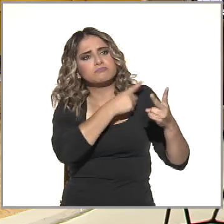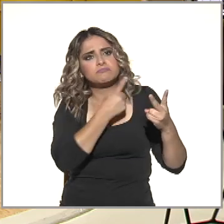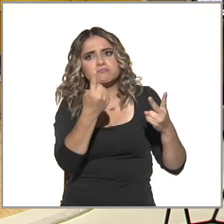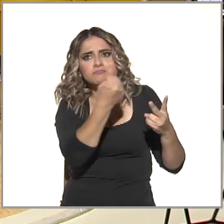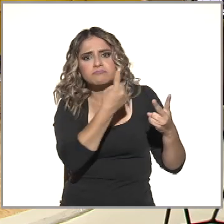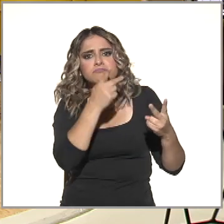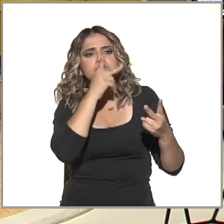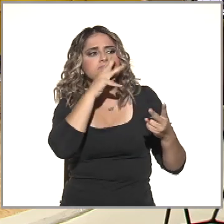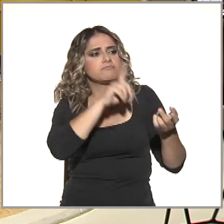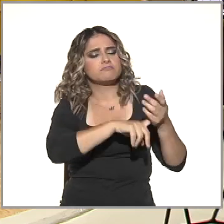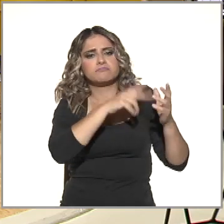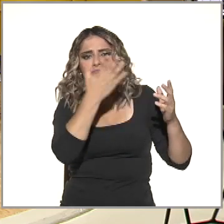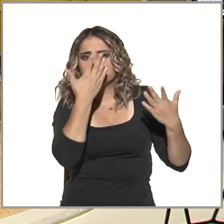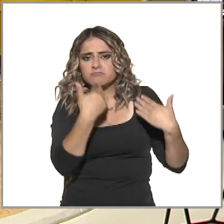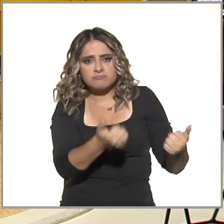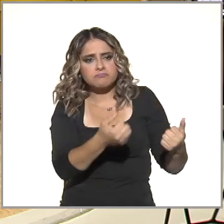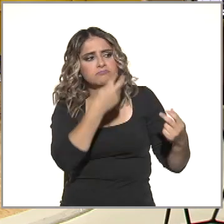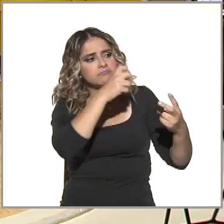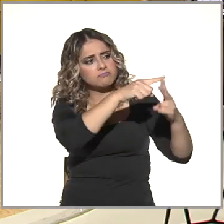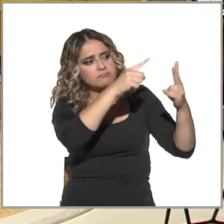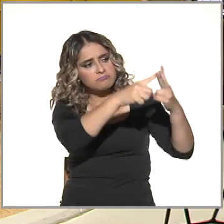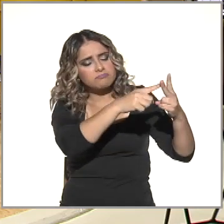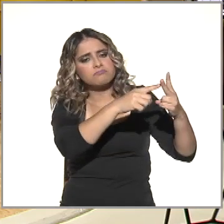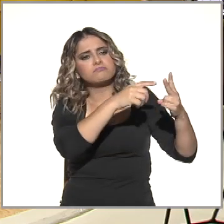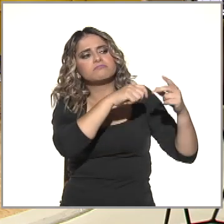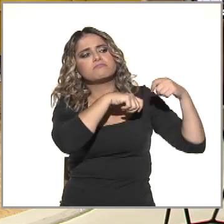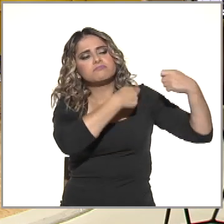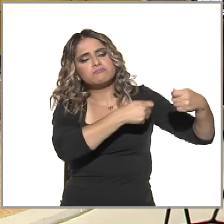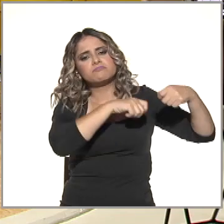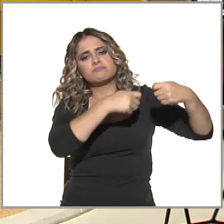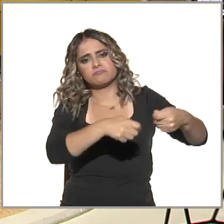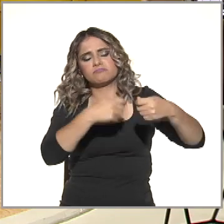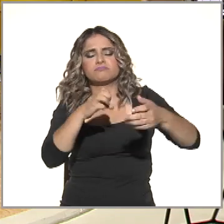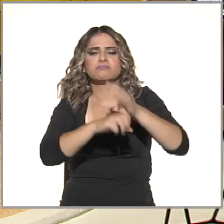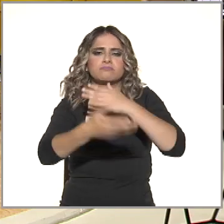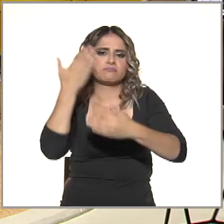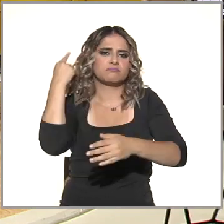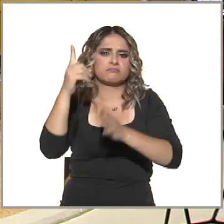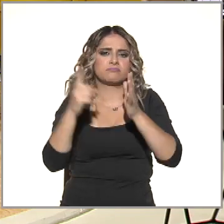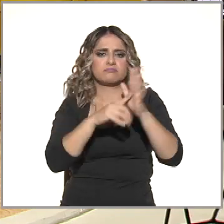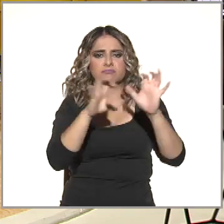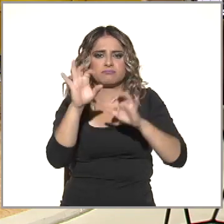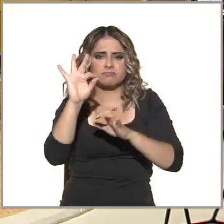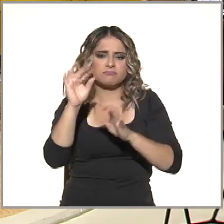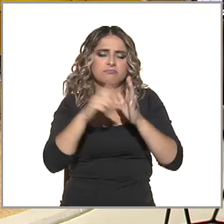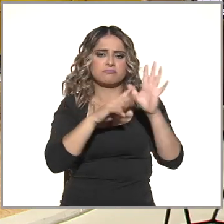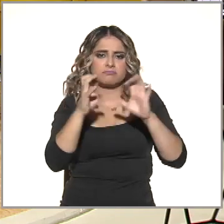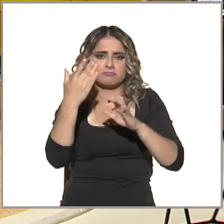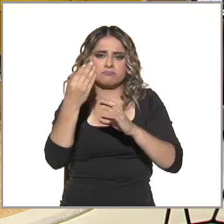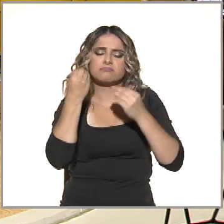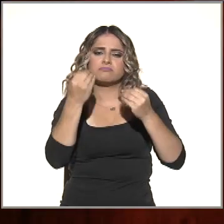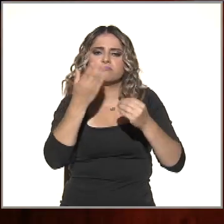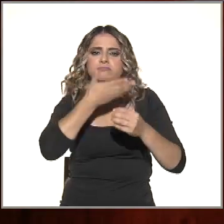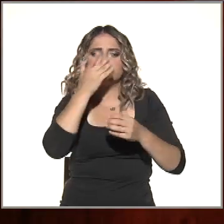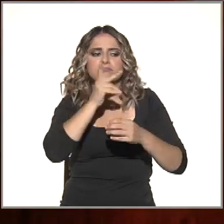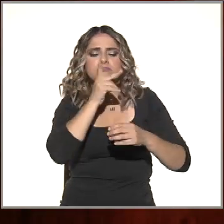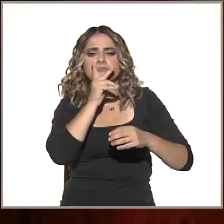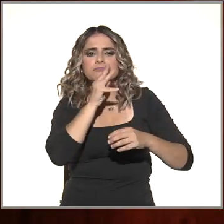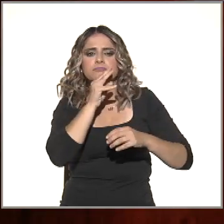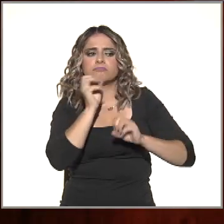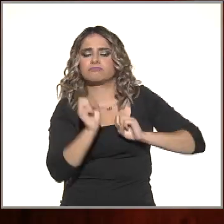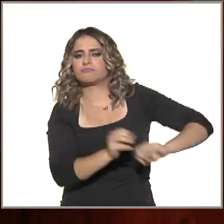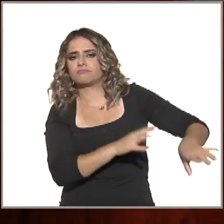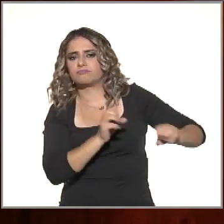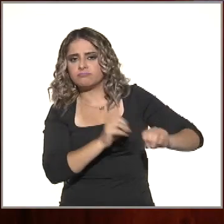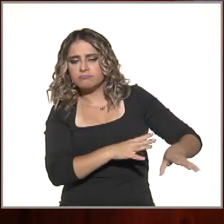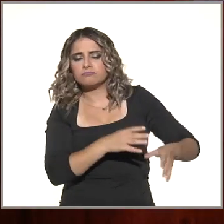¿no? Estas cosas estaban súper normalizadas en los 40s, en los 50s, y entonces no es negar que te